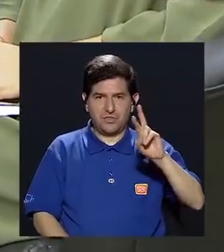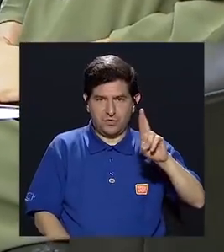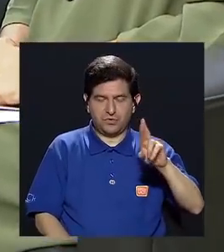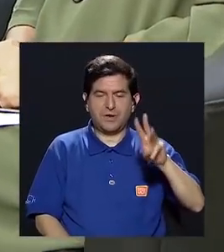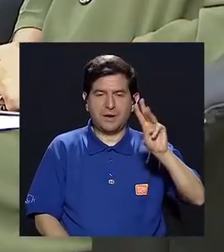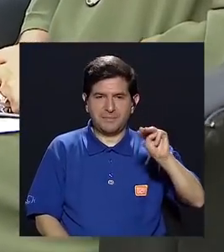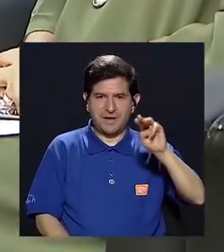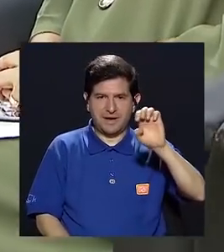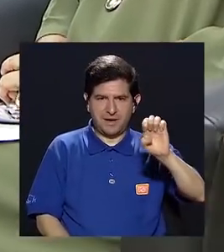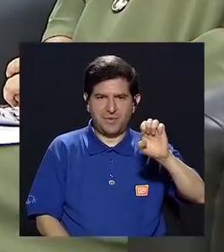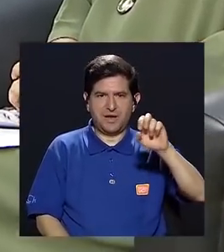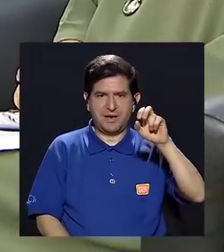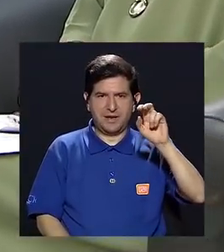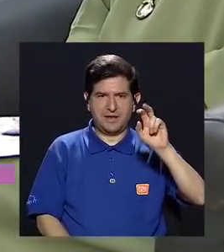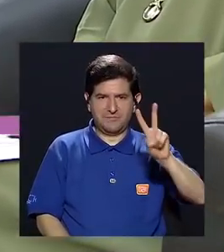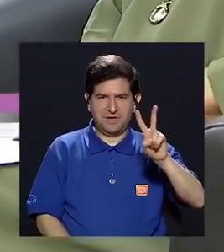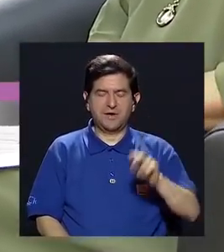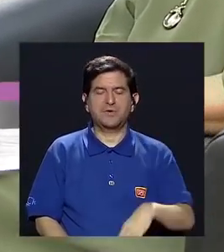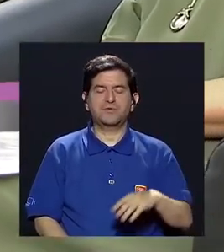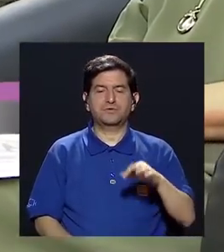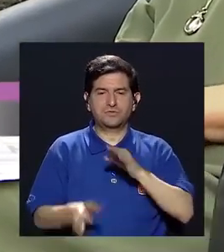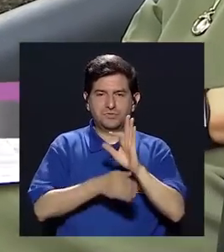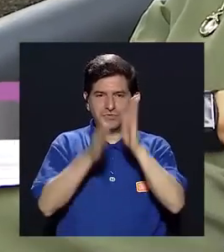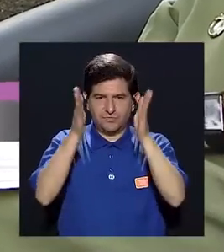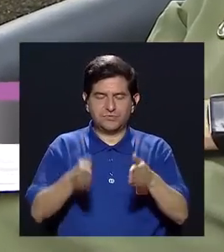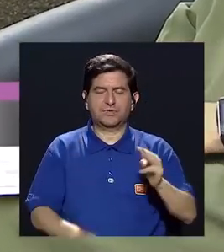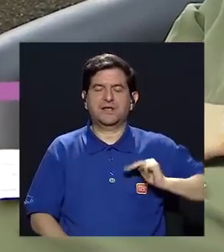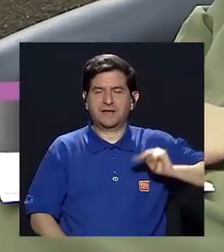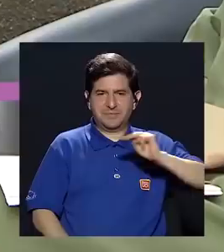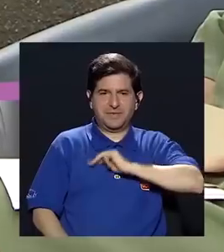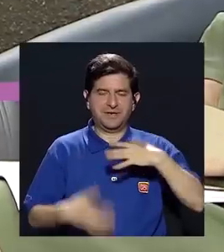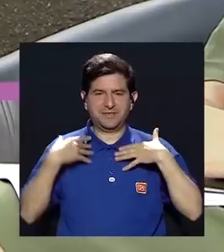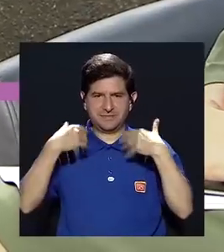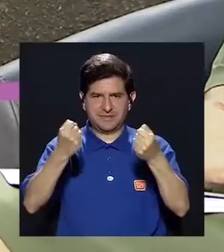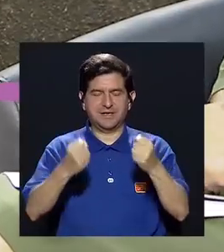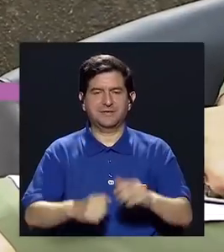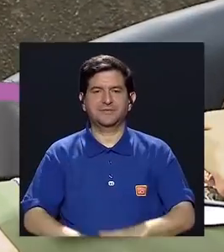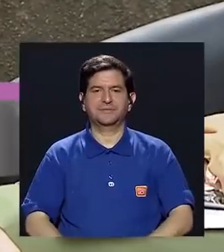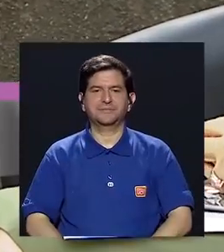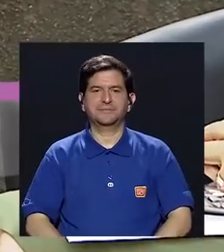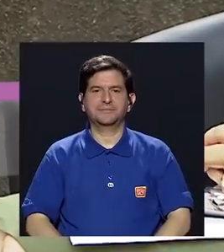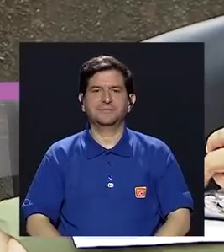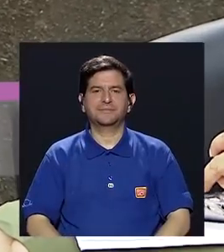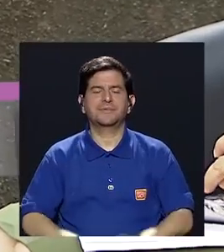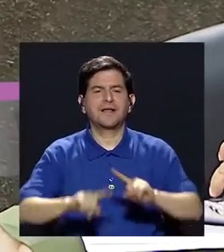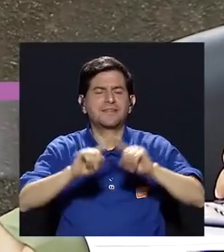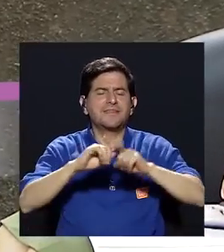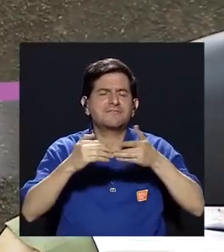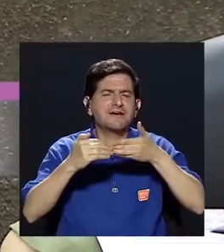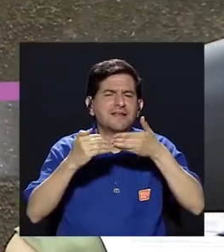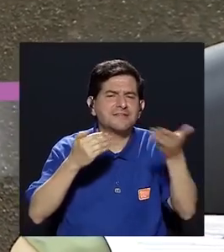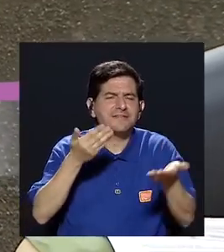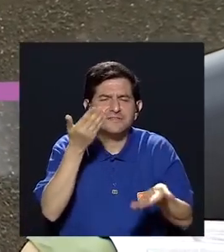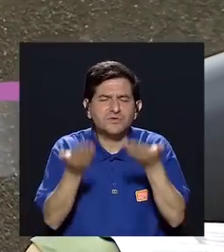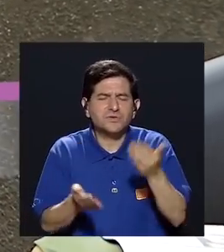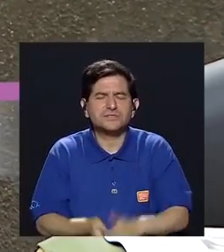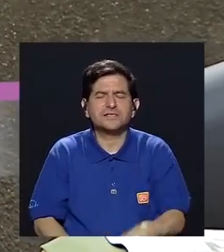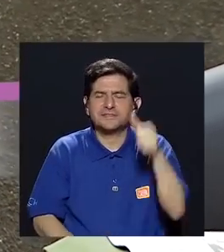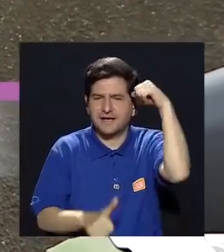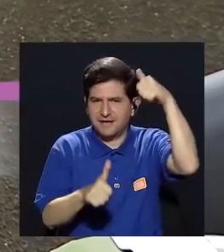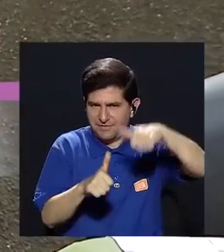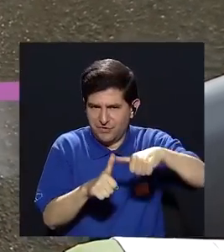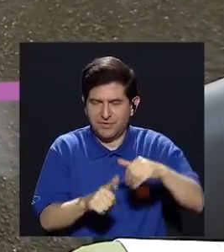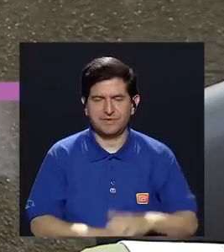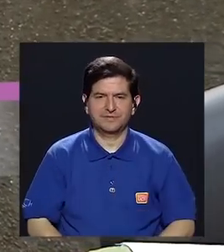Villalobos, funcionaria del Ministerio de Salud. Doctora, varias cositas que